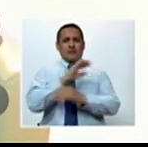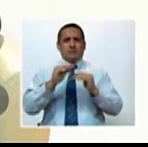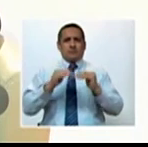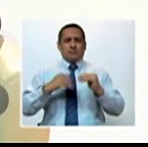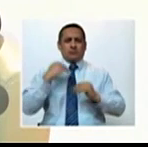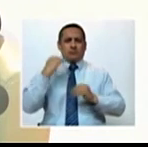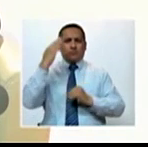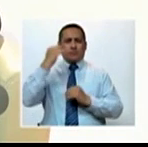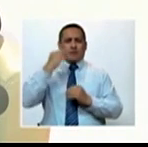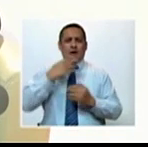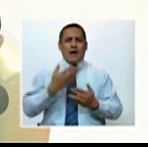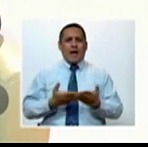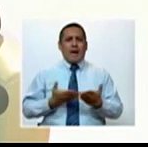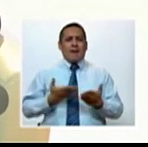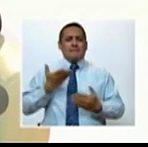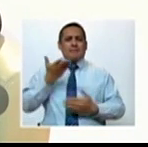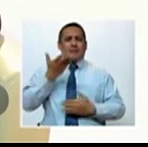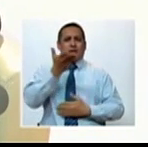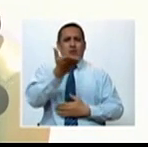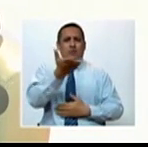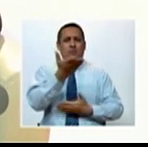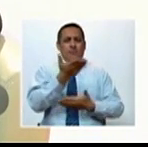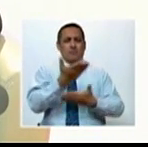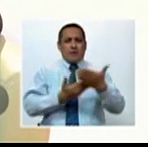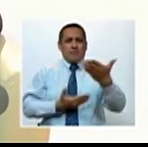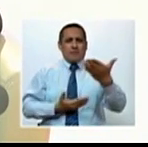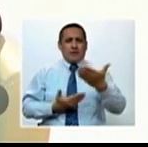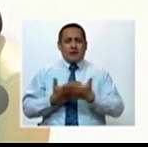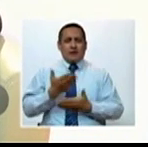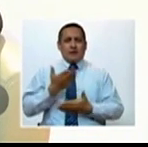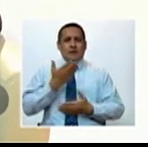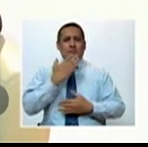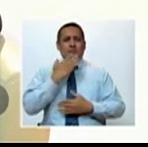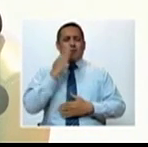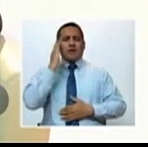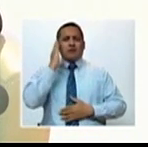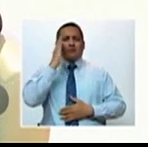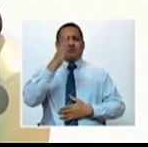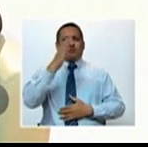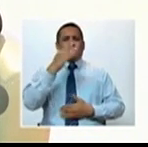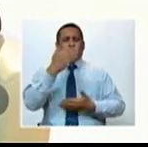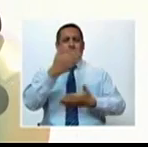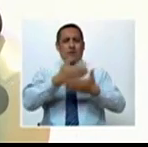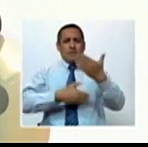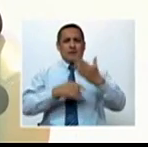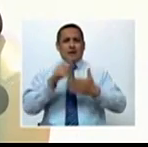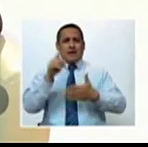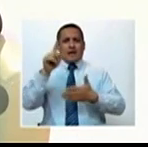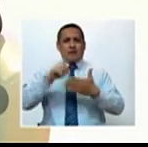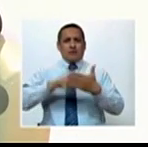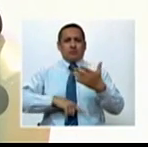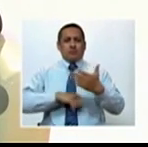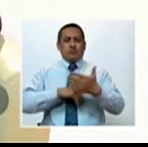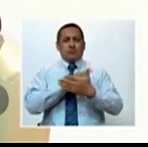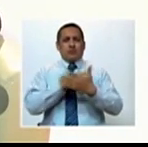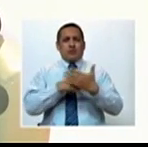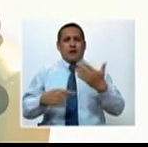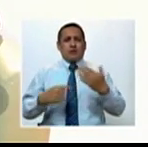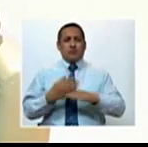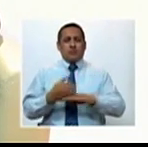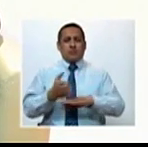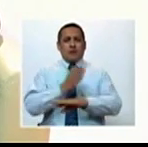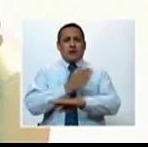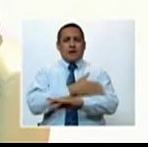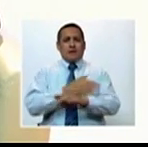apeló o interpuso recurso impugnatorio el fiscal